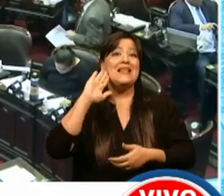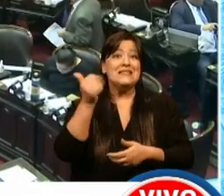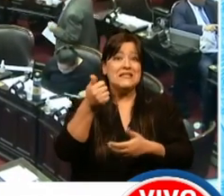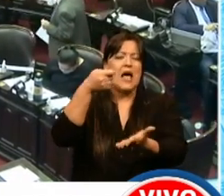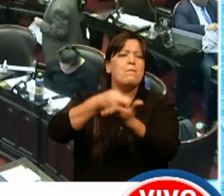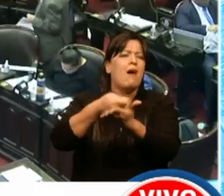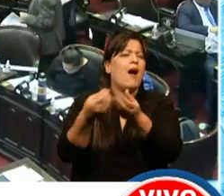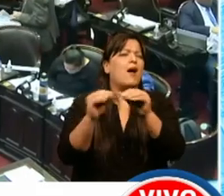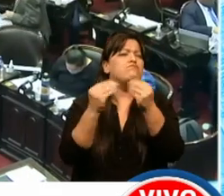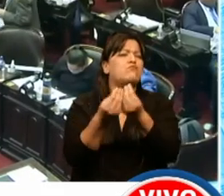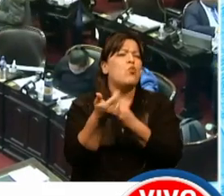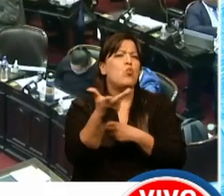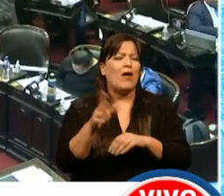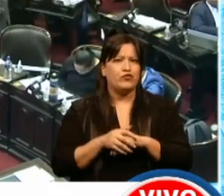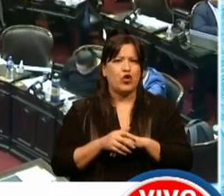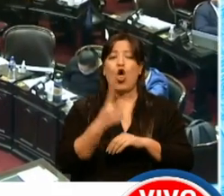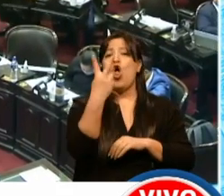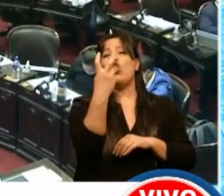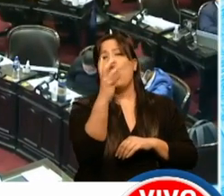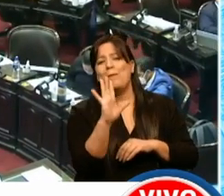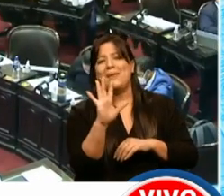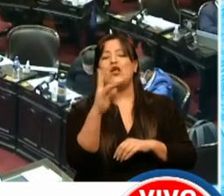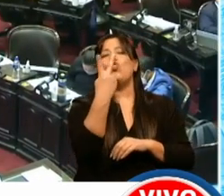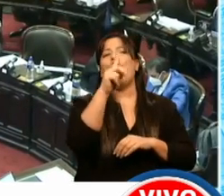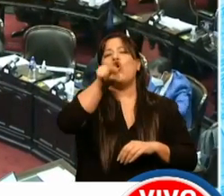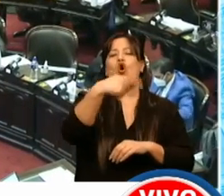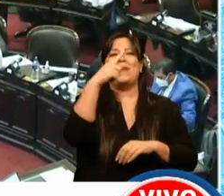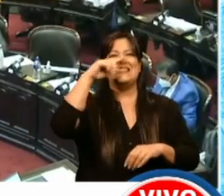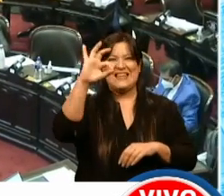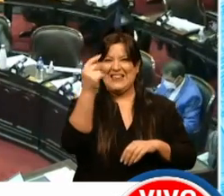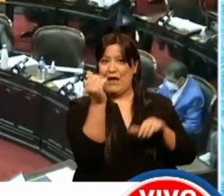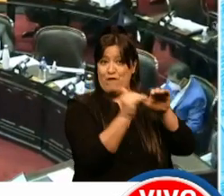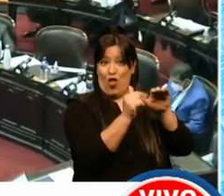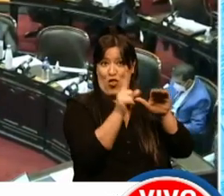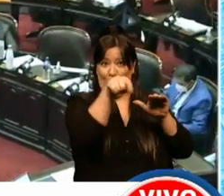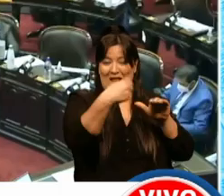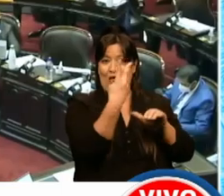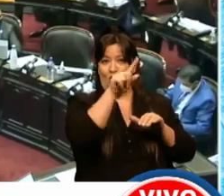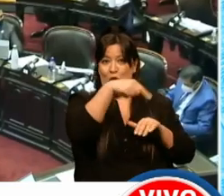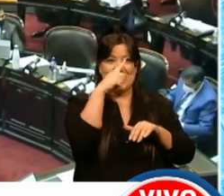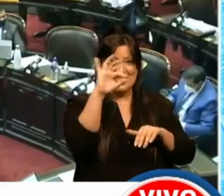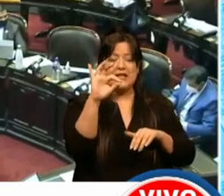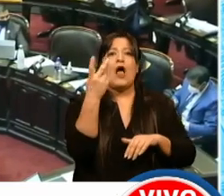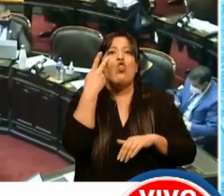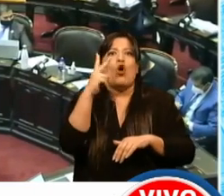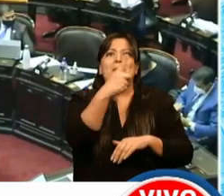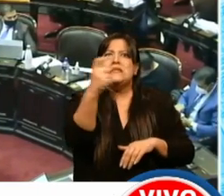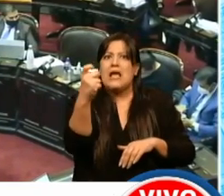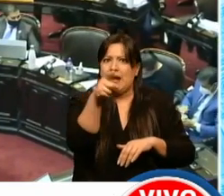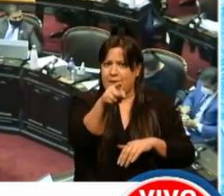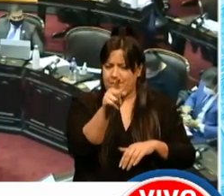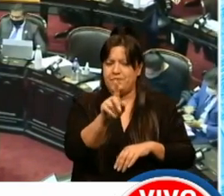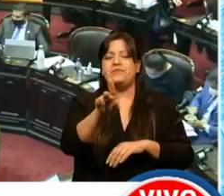pagar todo peso o 70 el fondo tributario y 2100 la boleta en el